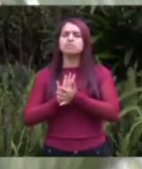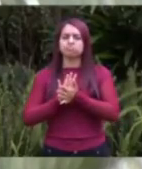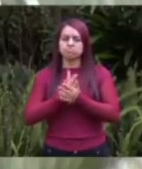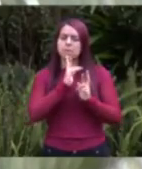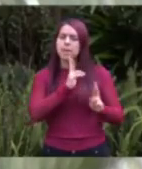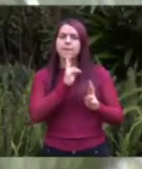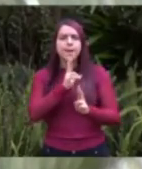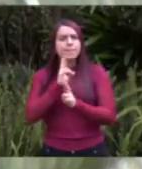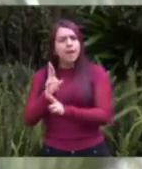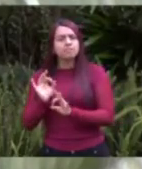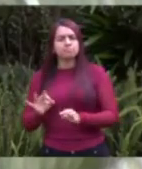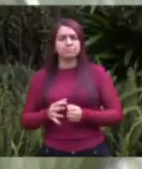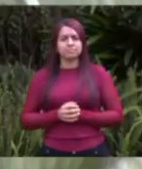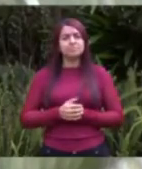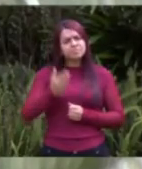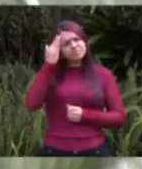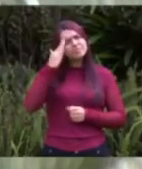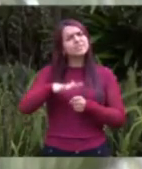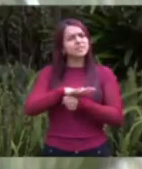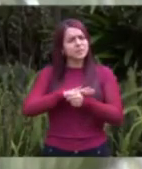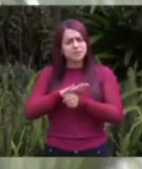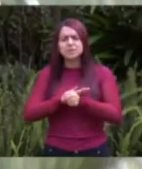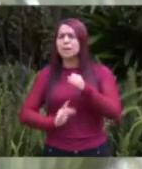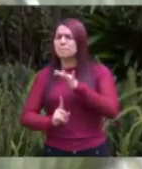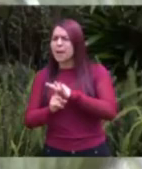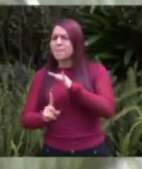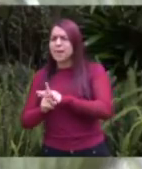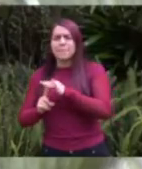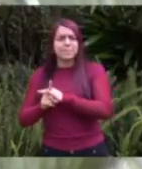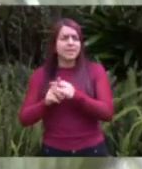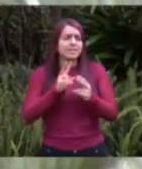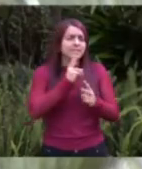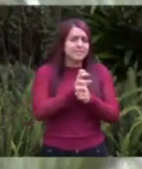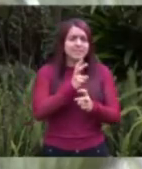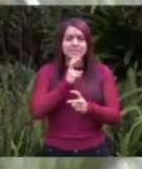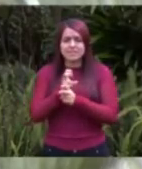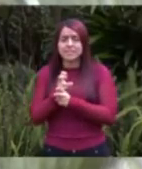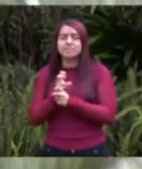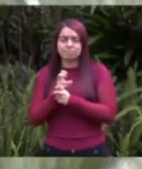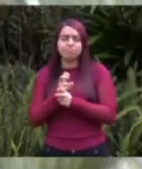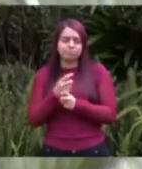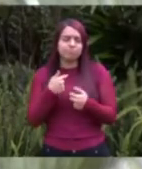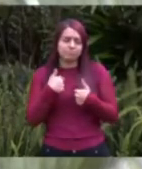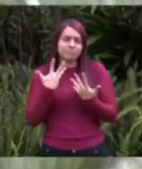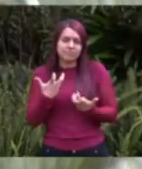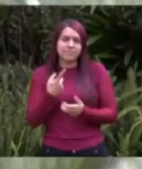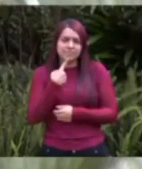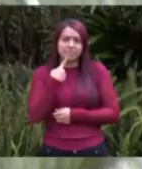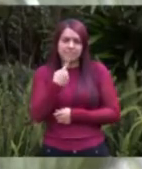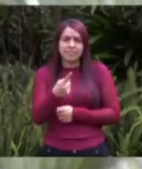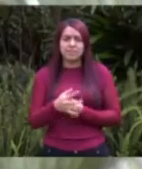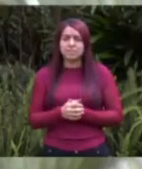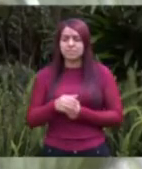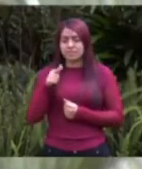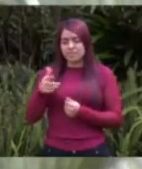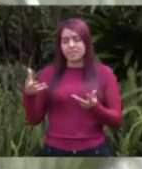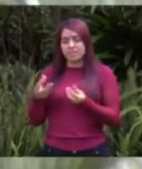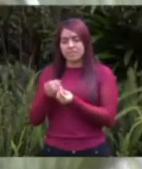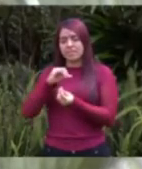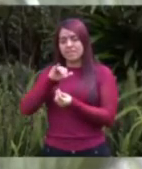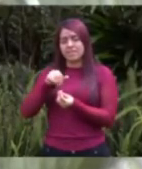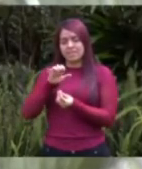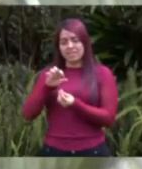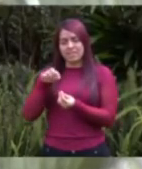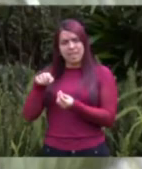pese a muchas dificultades. Y ha hecho, y esto quiero decirlo con claridad también, la JEP ha hecho en